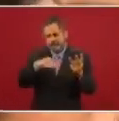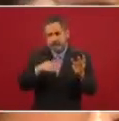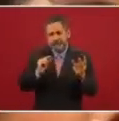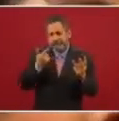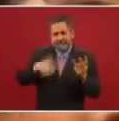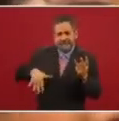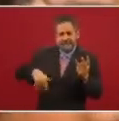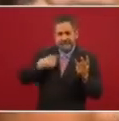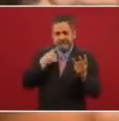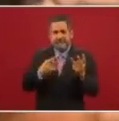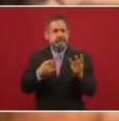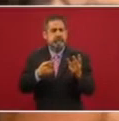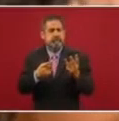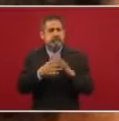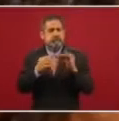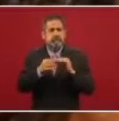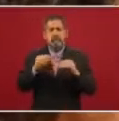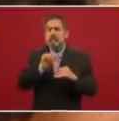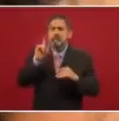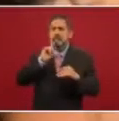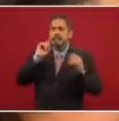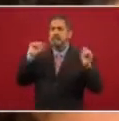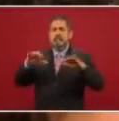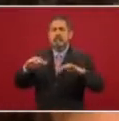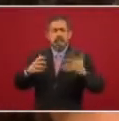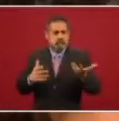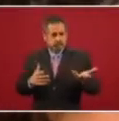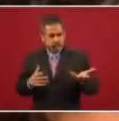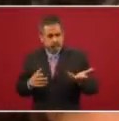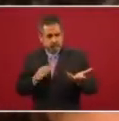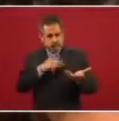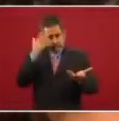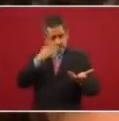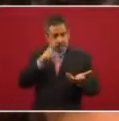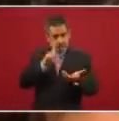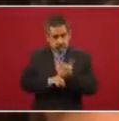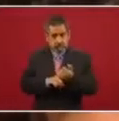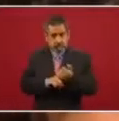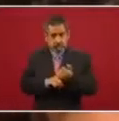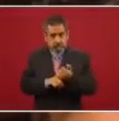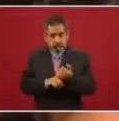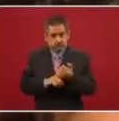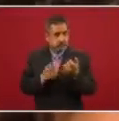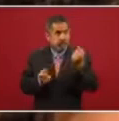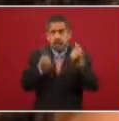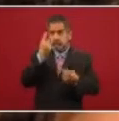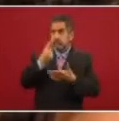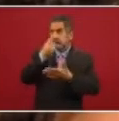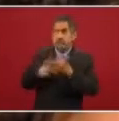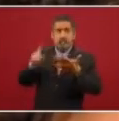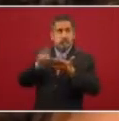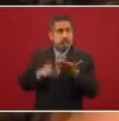acaba de comentar que de este evento de mujeres entonces ya podemos saber que se ha habido eso se ha dado la suspensión de este